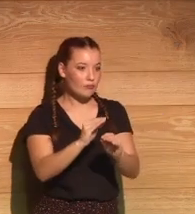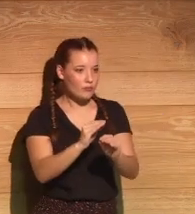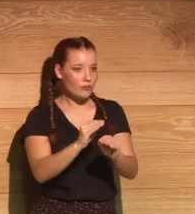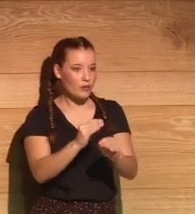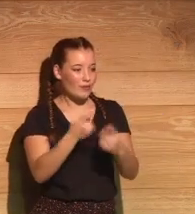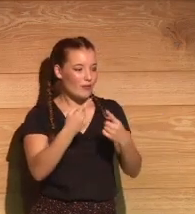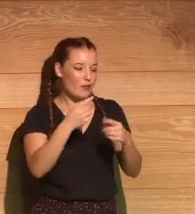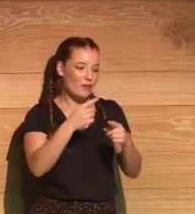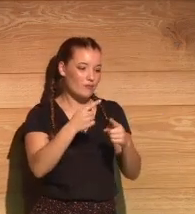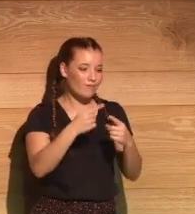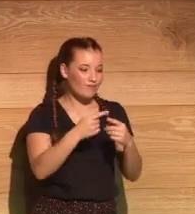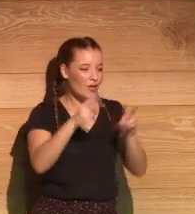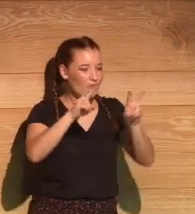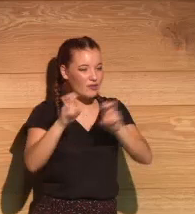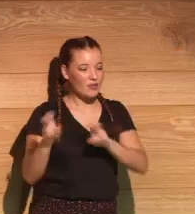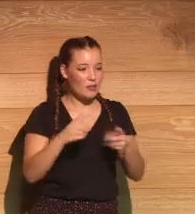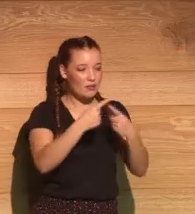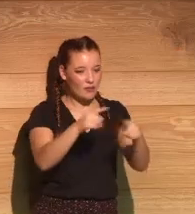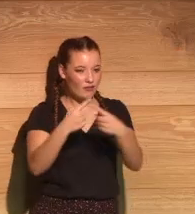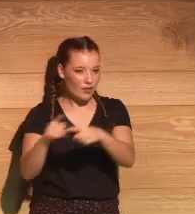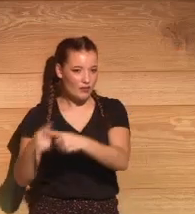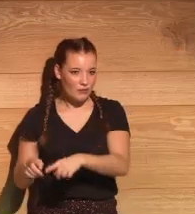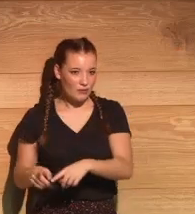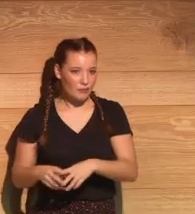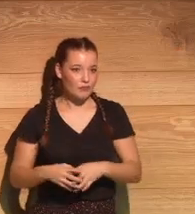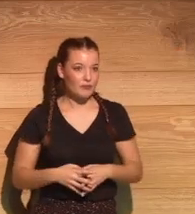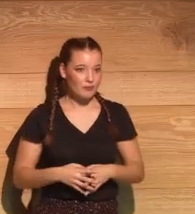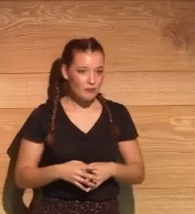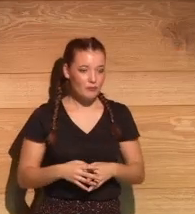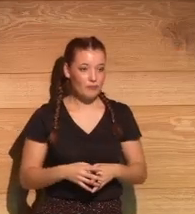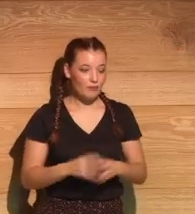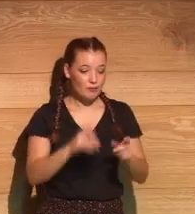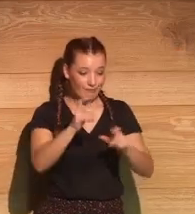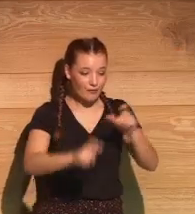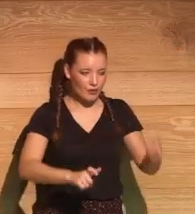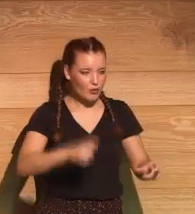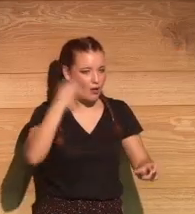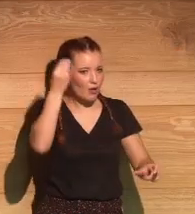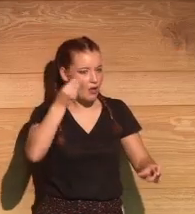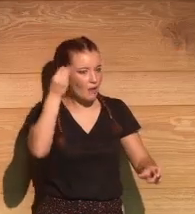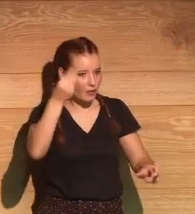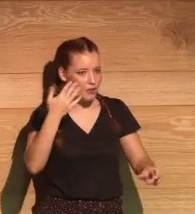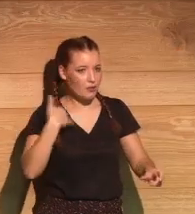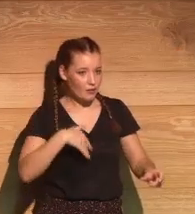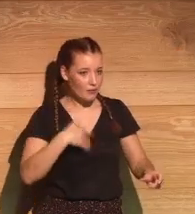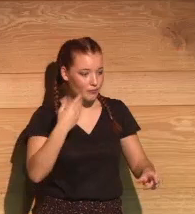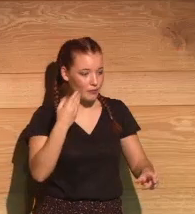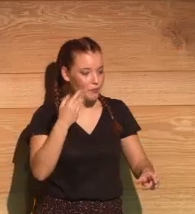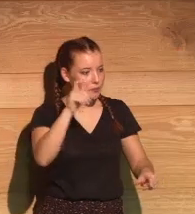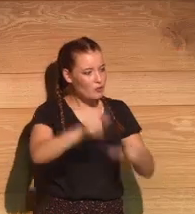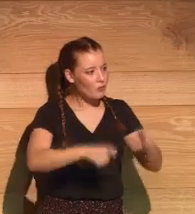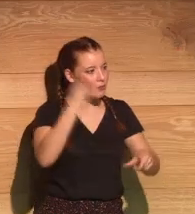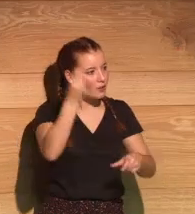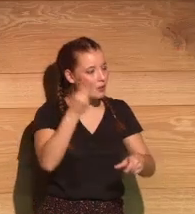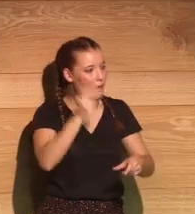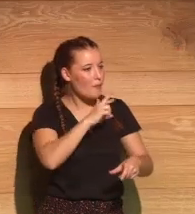este tipo de asuntos, ¿no? Y parte de mi generación ya se lo está cuestionando y en ese sentido esas cosas que se consideraban valiosas hace unos años,